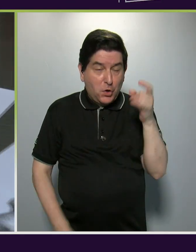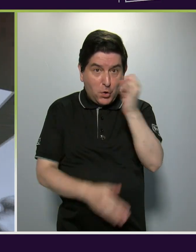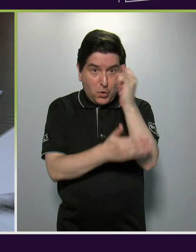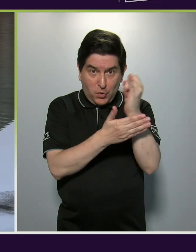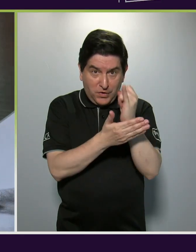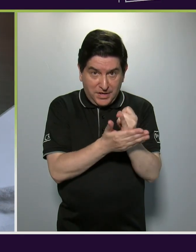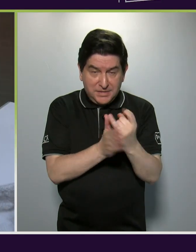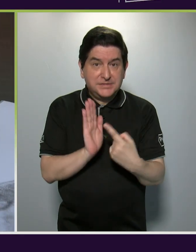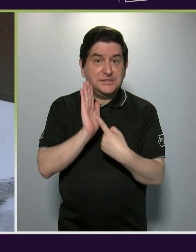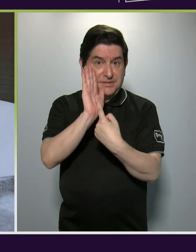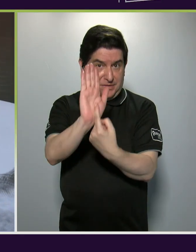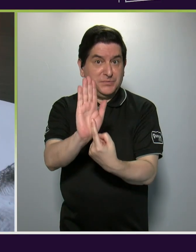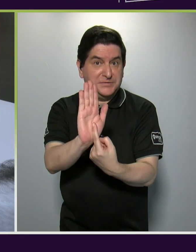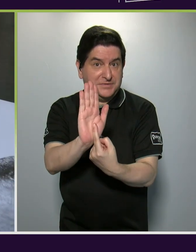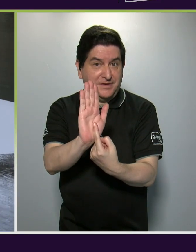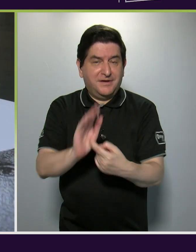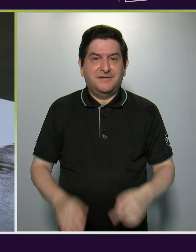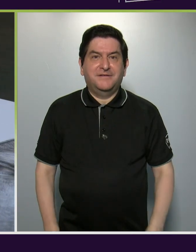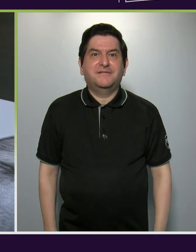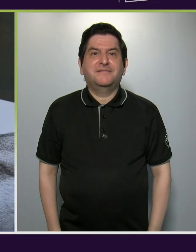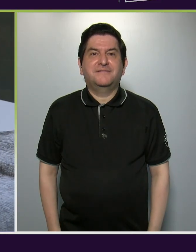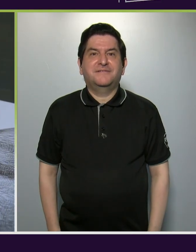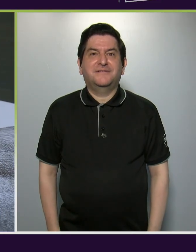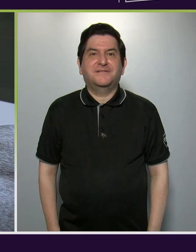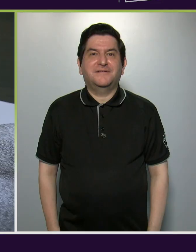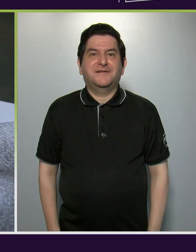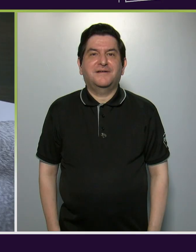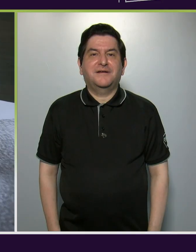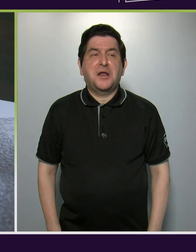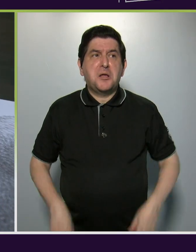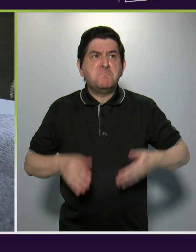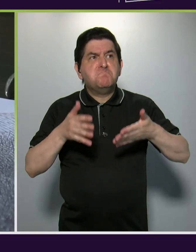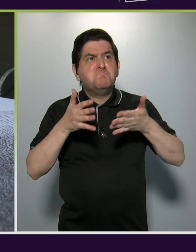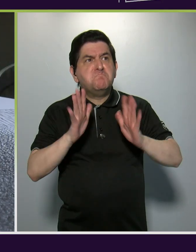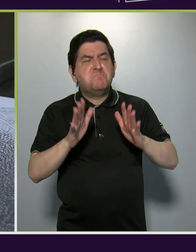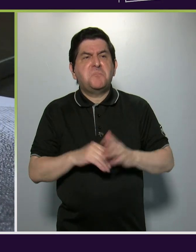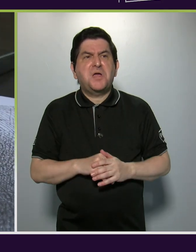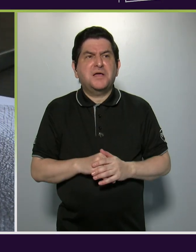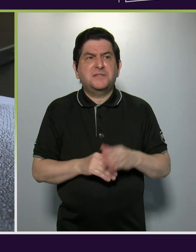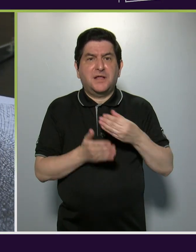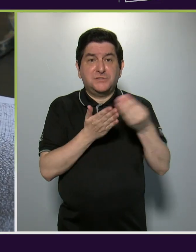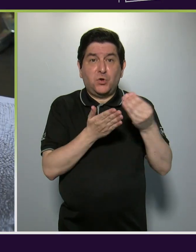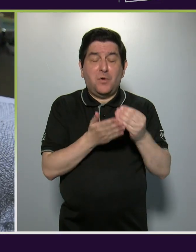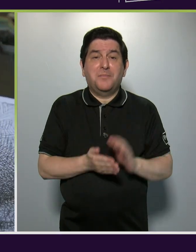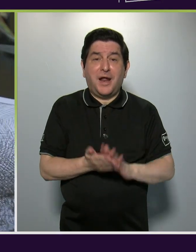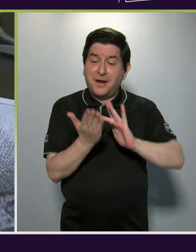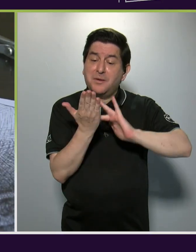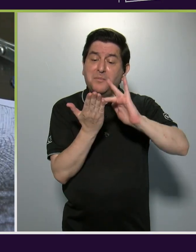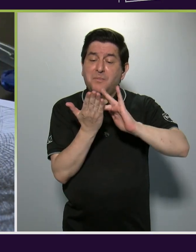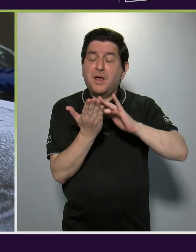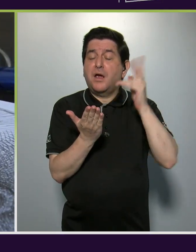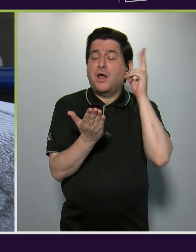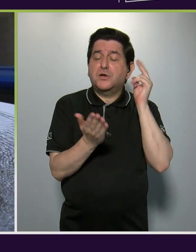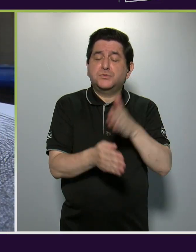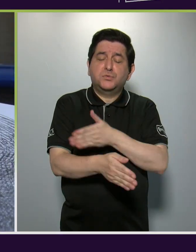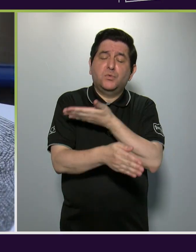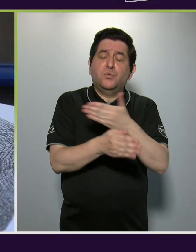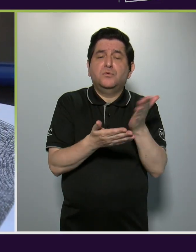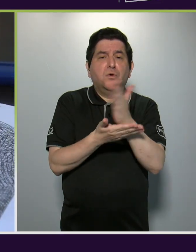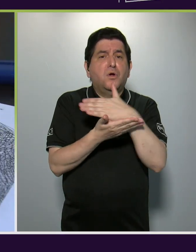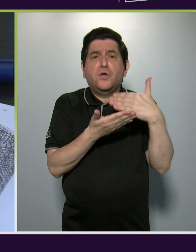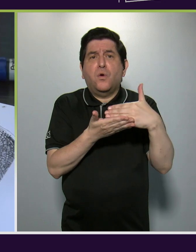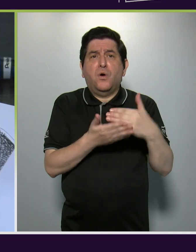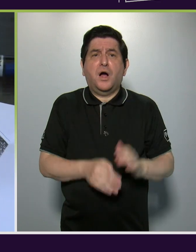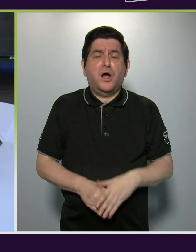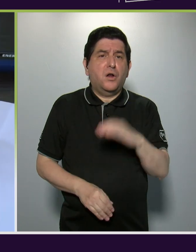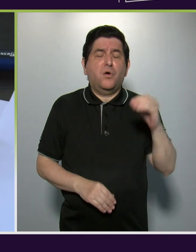que le mostraron ahí, de esos los hago mientras me compraron una tabletita, oigo música o oigo alguna cosa, o